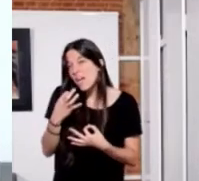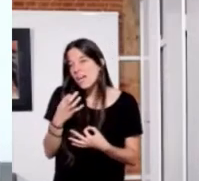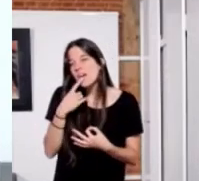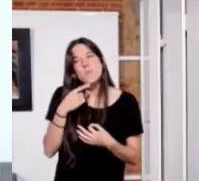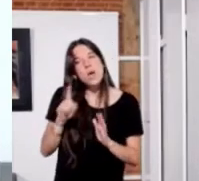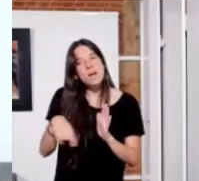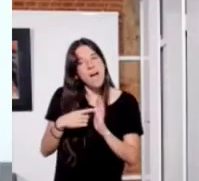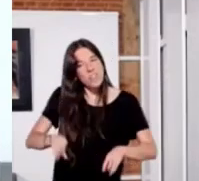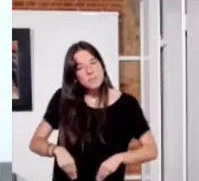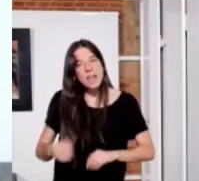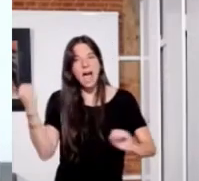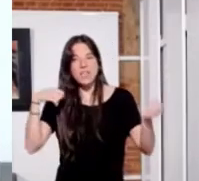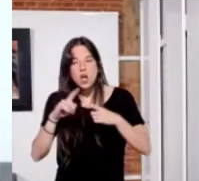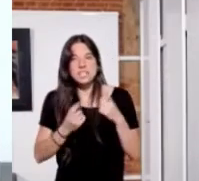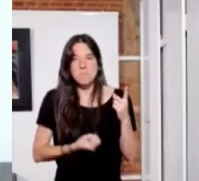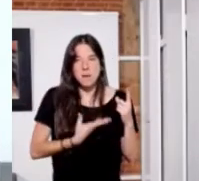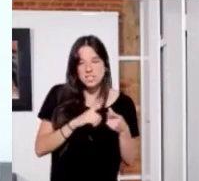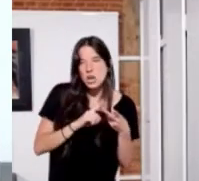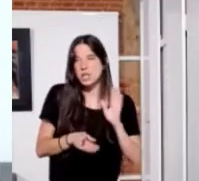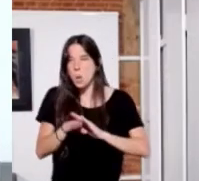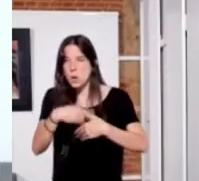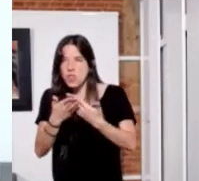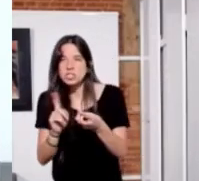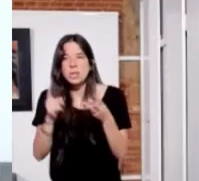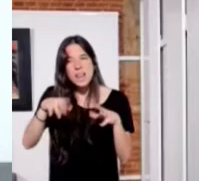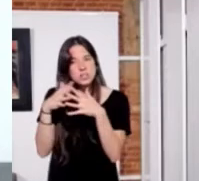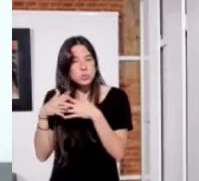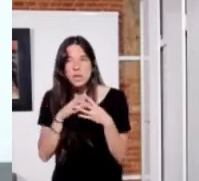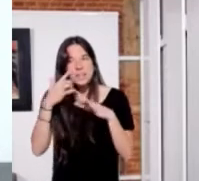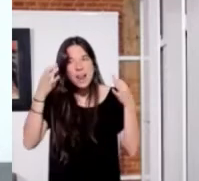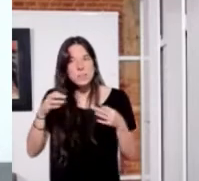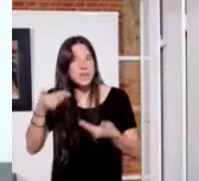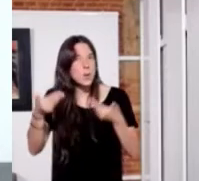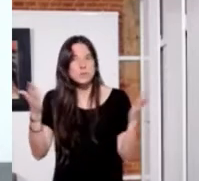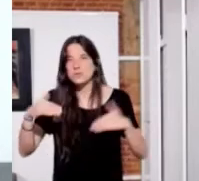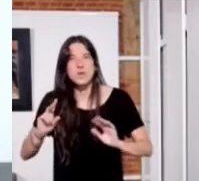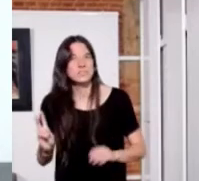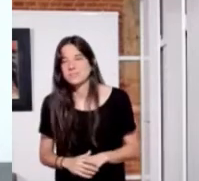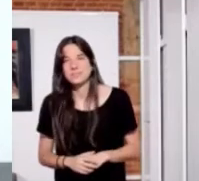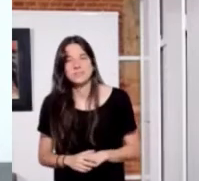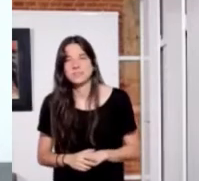acciones, pasiones, procesos y estructuras que son absolutamente injustas.